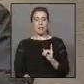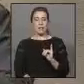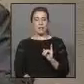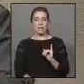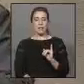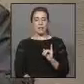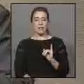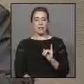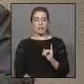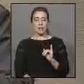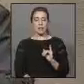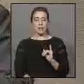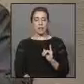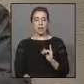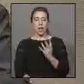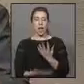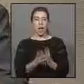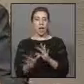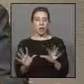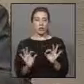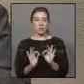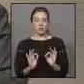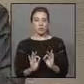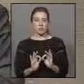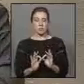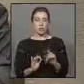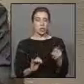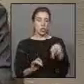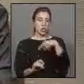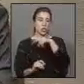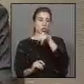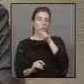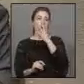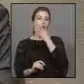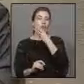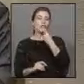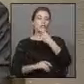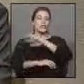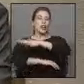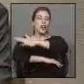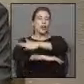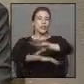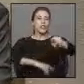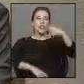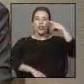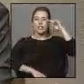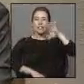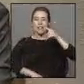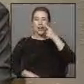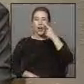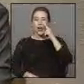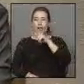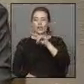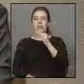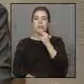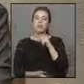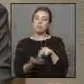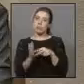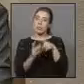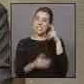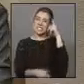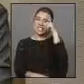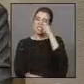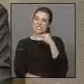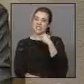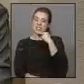que tiene particularidades, reconocida por sus bellas costas y también por lo complicado que es vivir